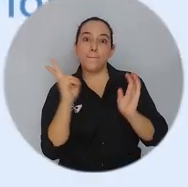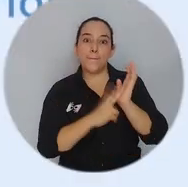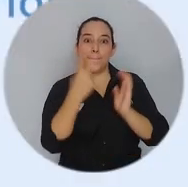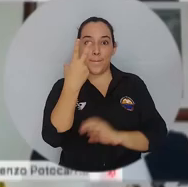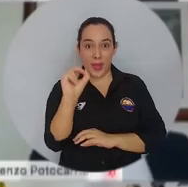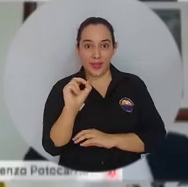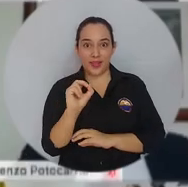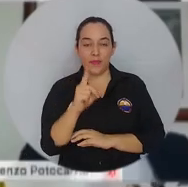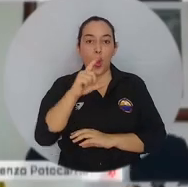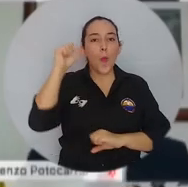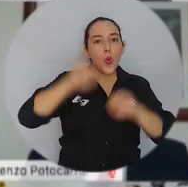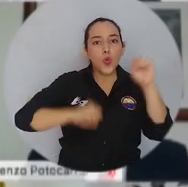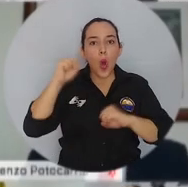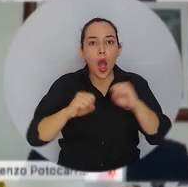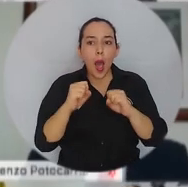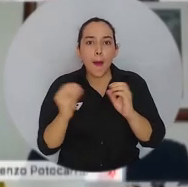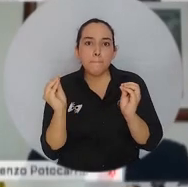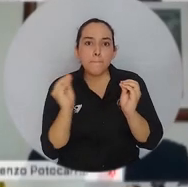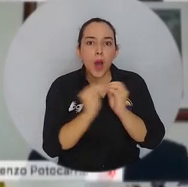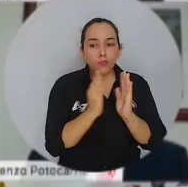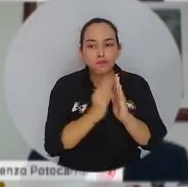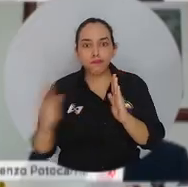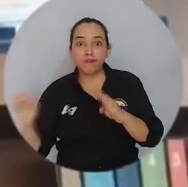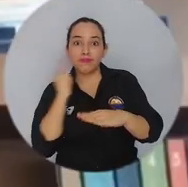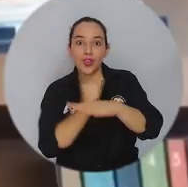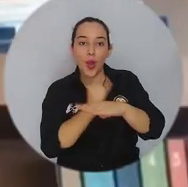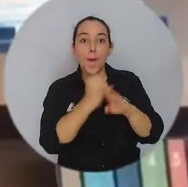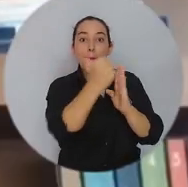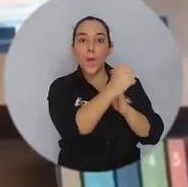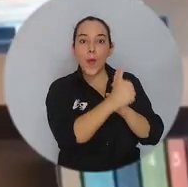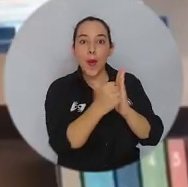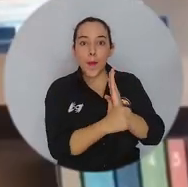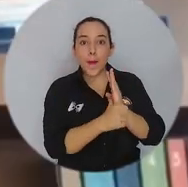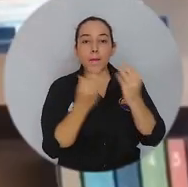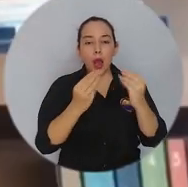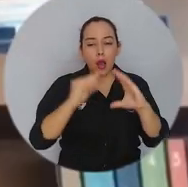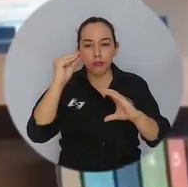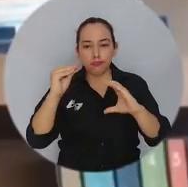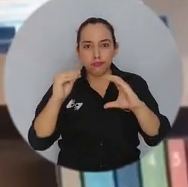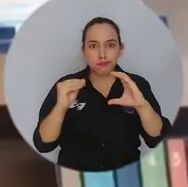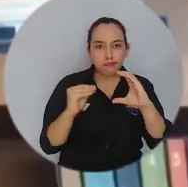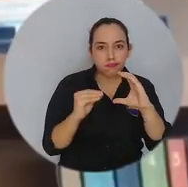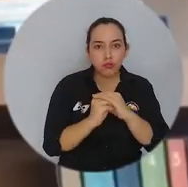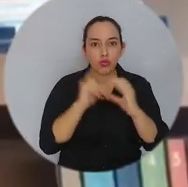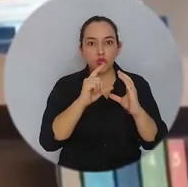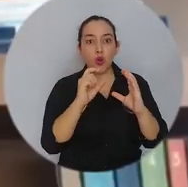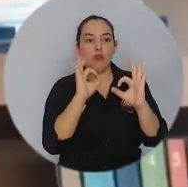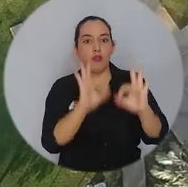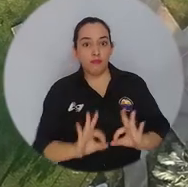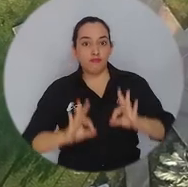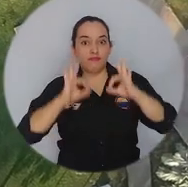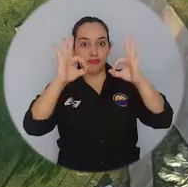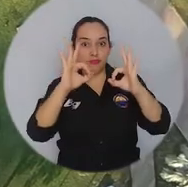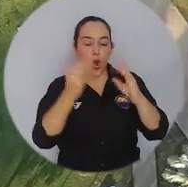se posibilita una etapa de transición a las instituciones y programas para que adapten sus procesos de aseguramiento de la calidad en